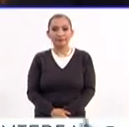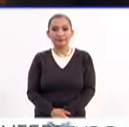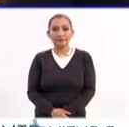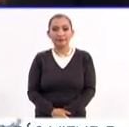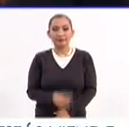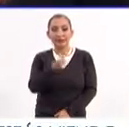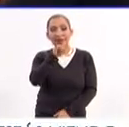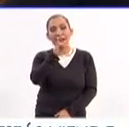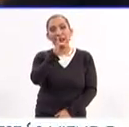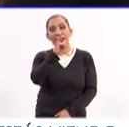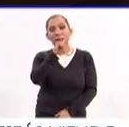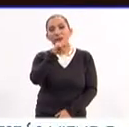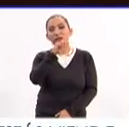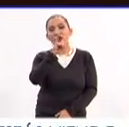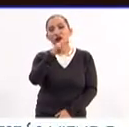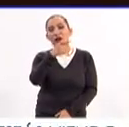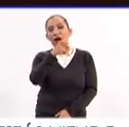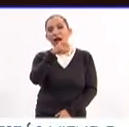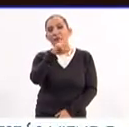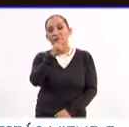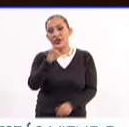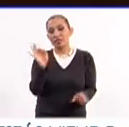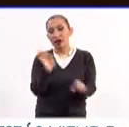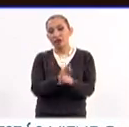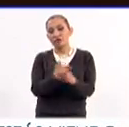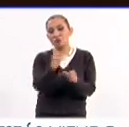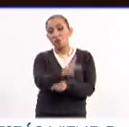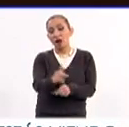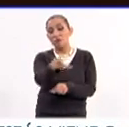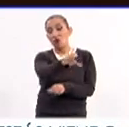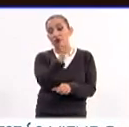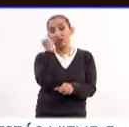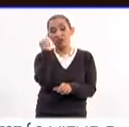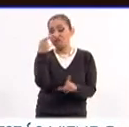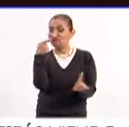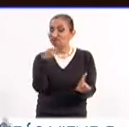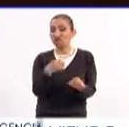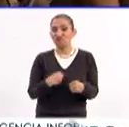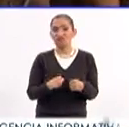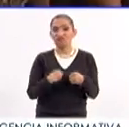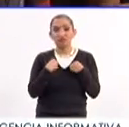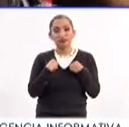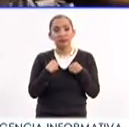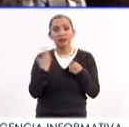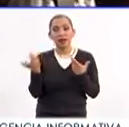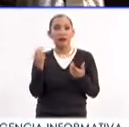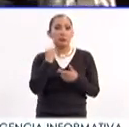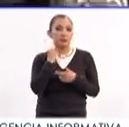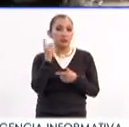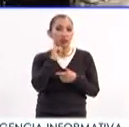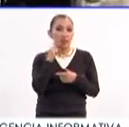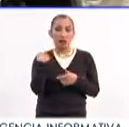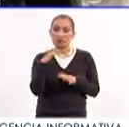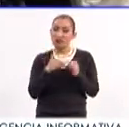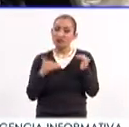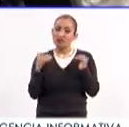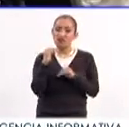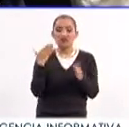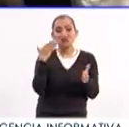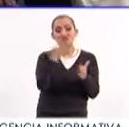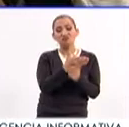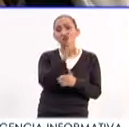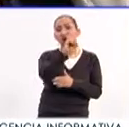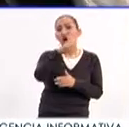Para Lilia Patricio Galván, la defensa de los pueblos indígenas es una misión de vida. La abogada ha llegado hasta la Organización